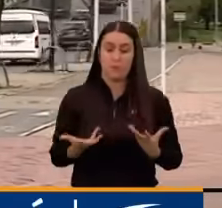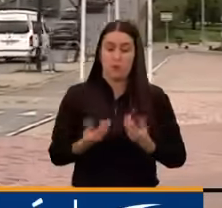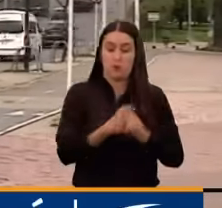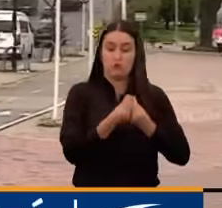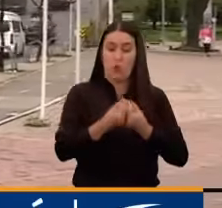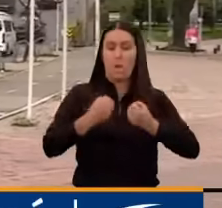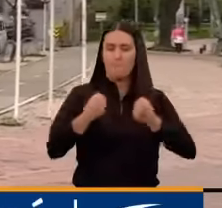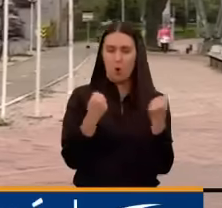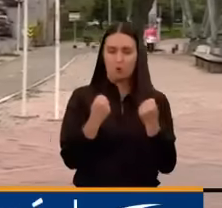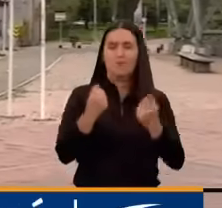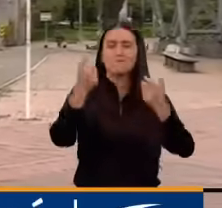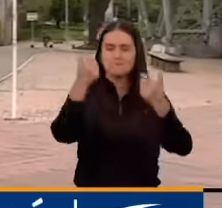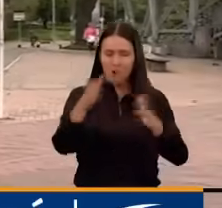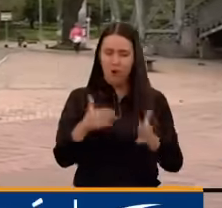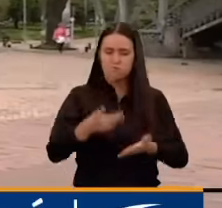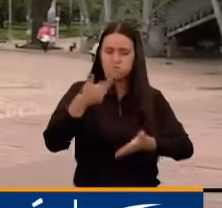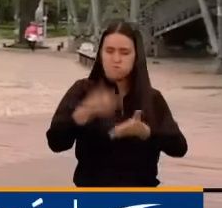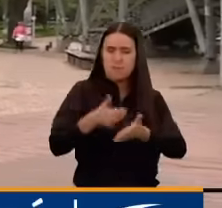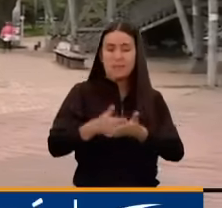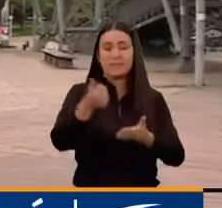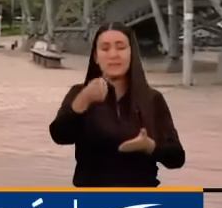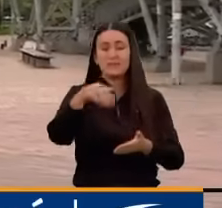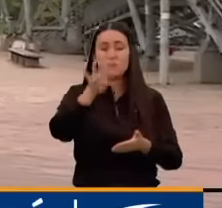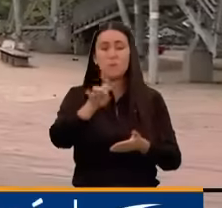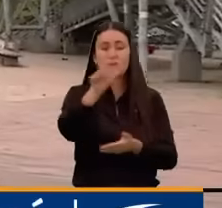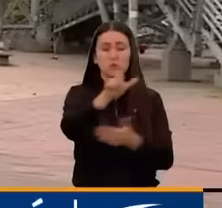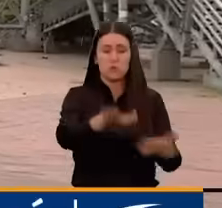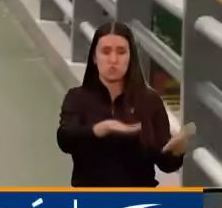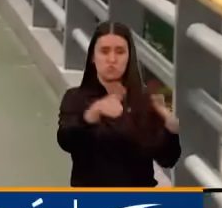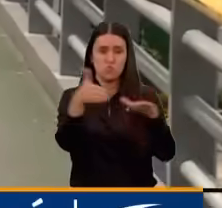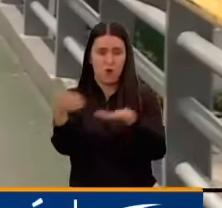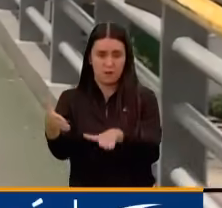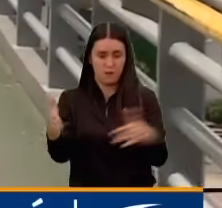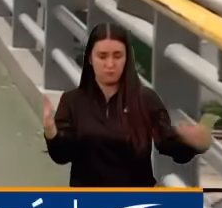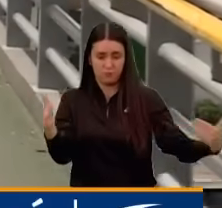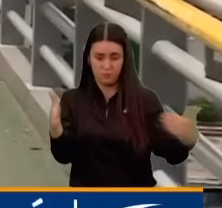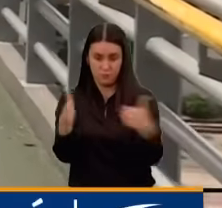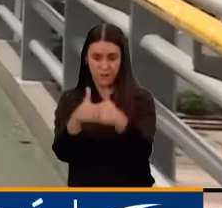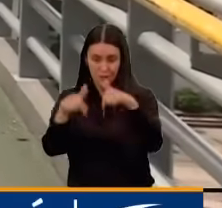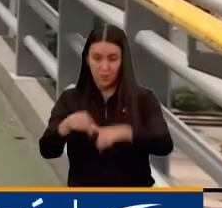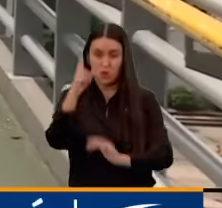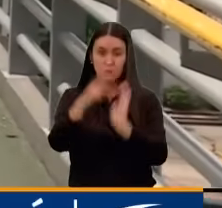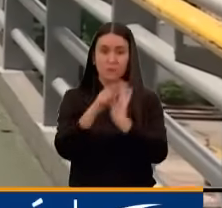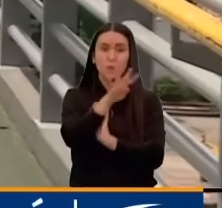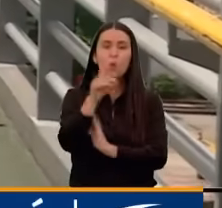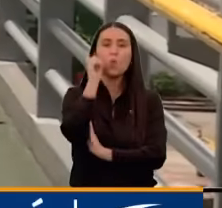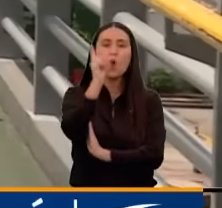tiene registro de 19 personas muertas en lo que va del año por atracos en bicicletas.